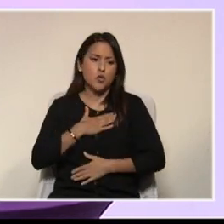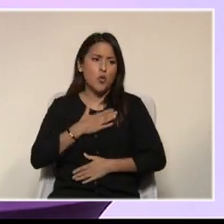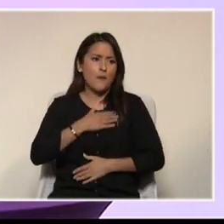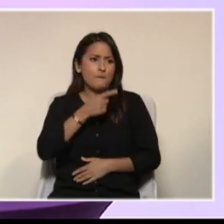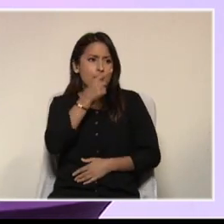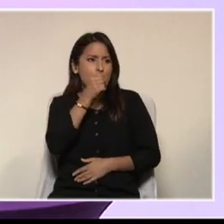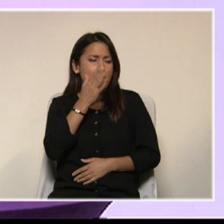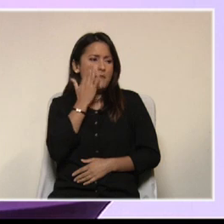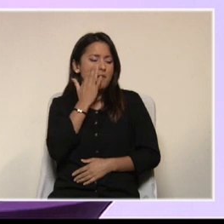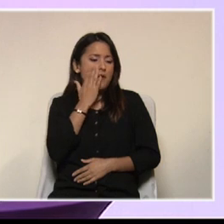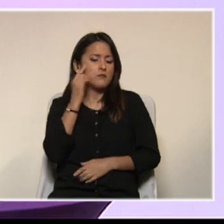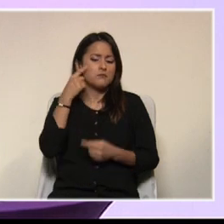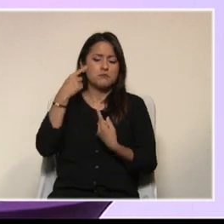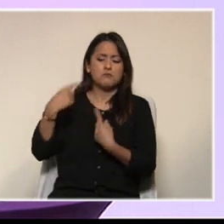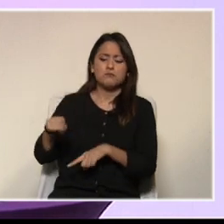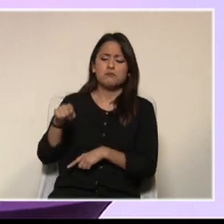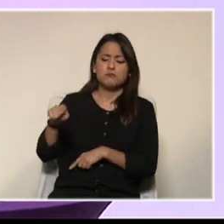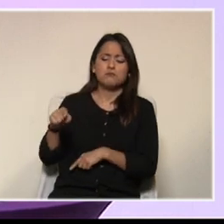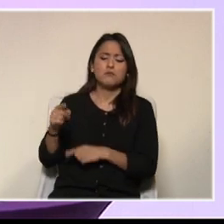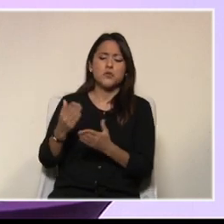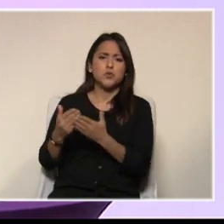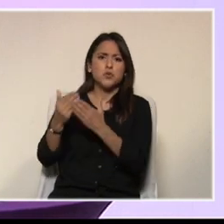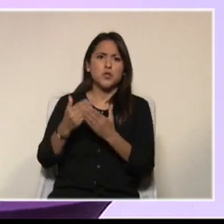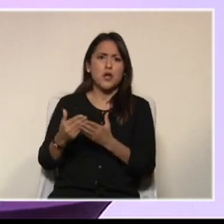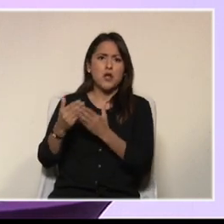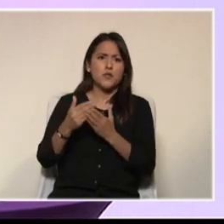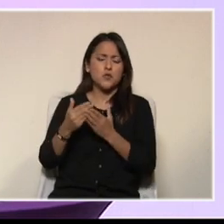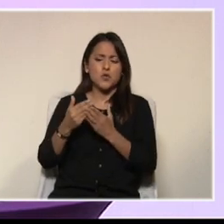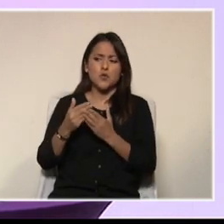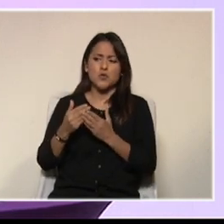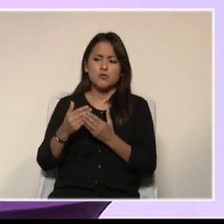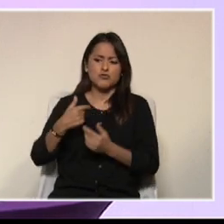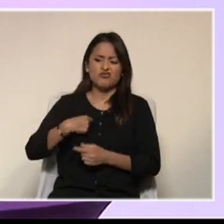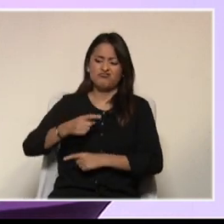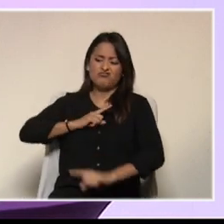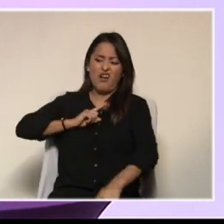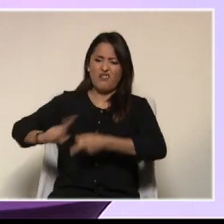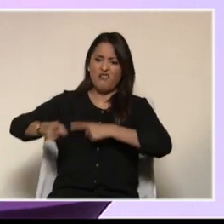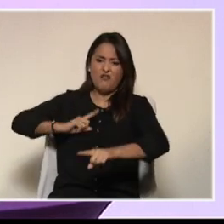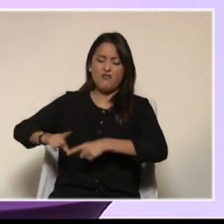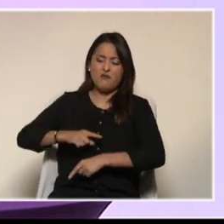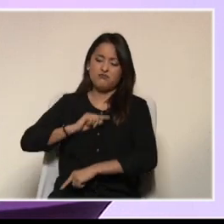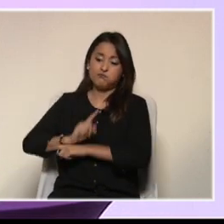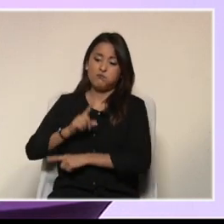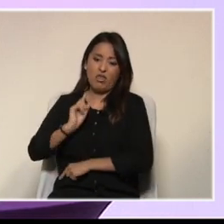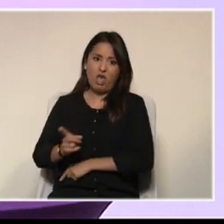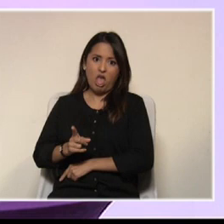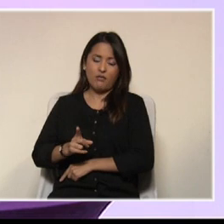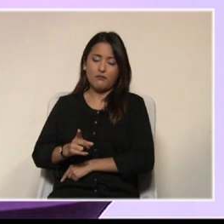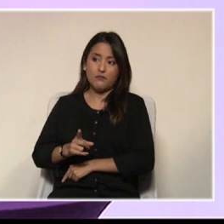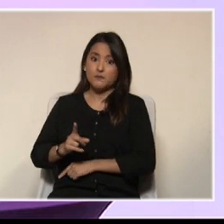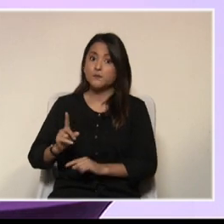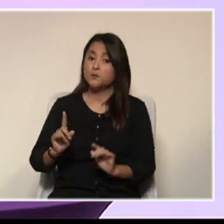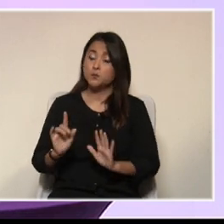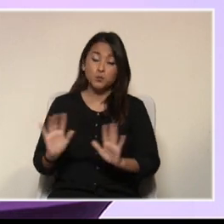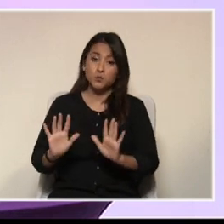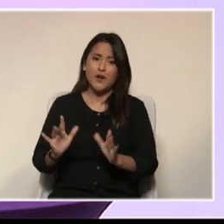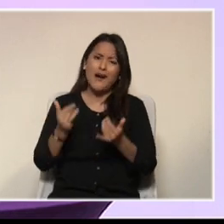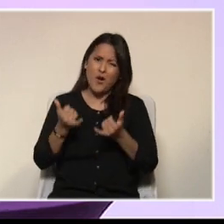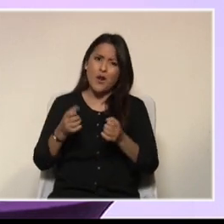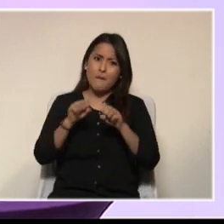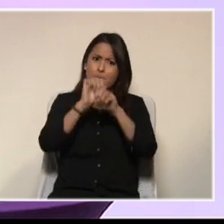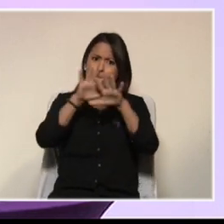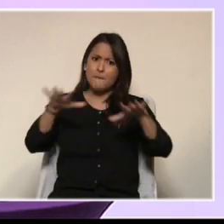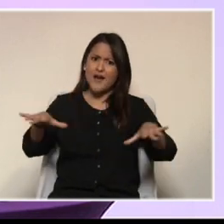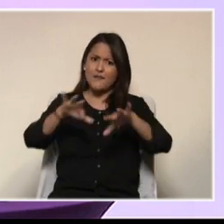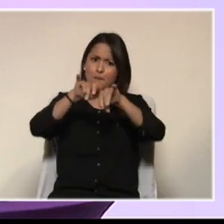que nuestros hijos deben hacer exactamente lo que nosotros queramos en el momento. En este momento de pandemia, en este momento